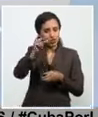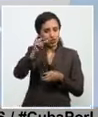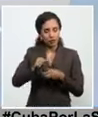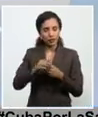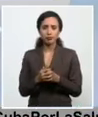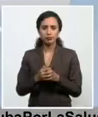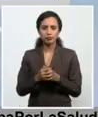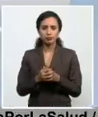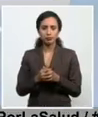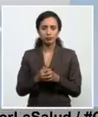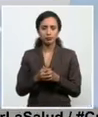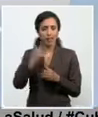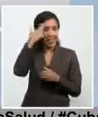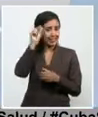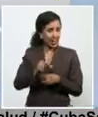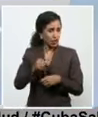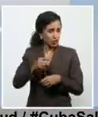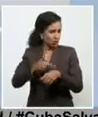extranjeros, y